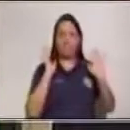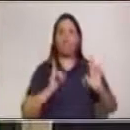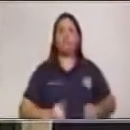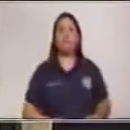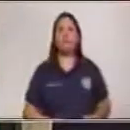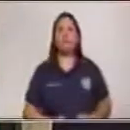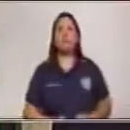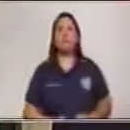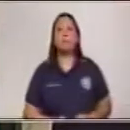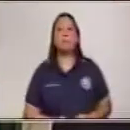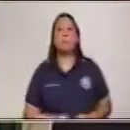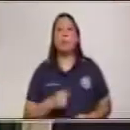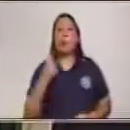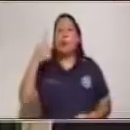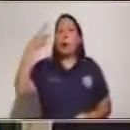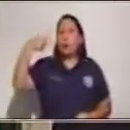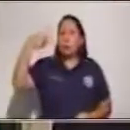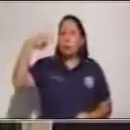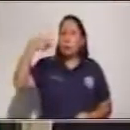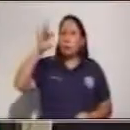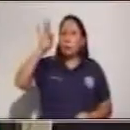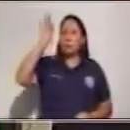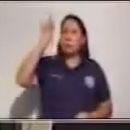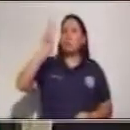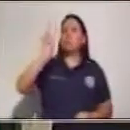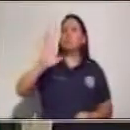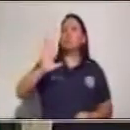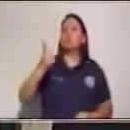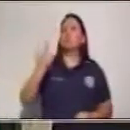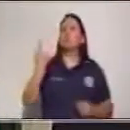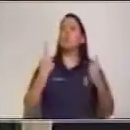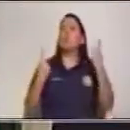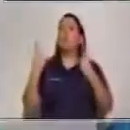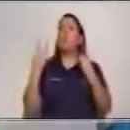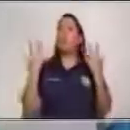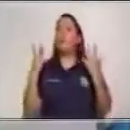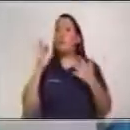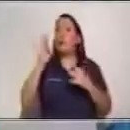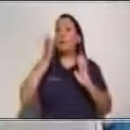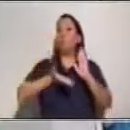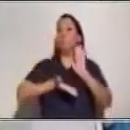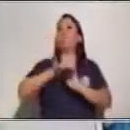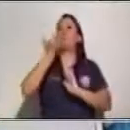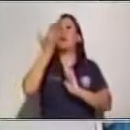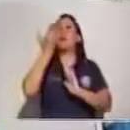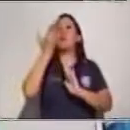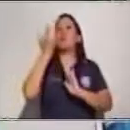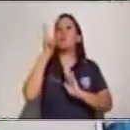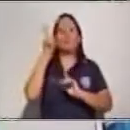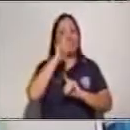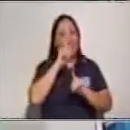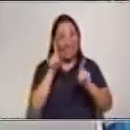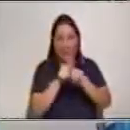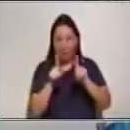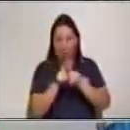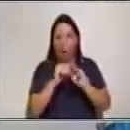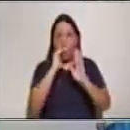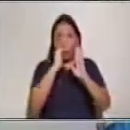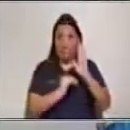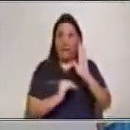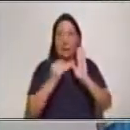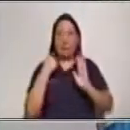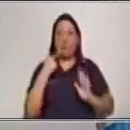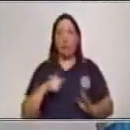nuestro procedimiento. ¿Y qué hago con los números que aparecen de este lado? Tal y como hacíamos el mínimo común